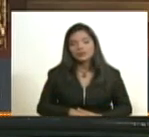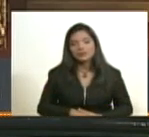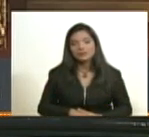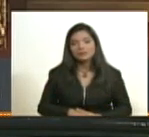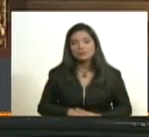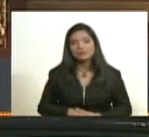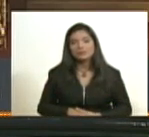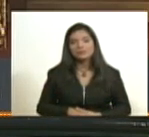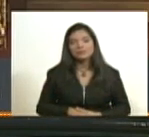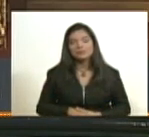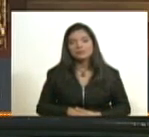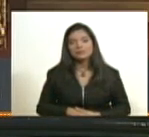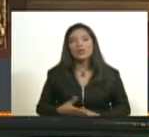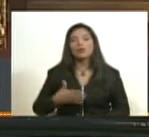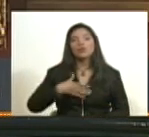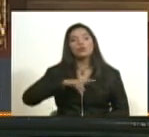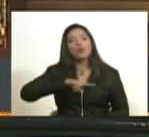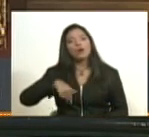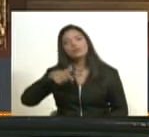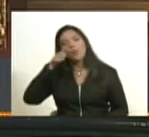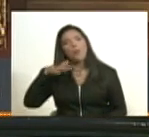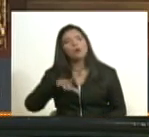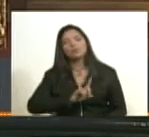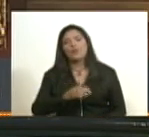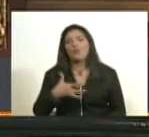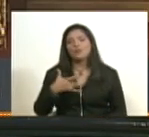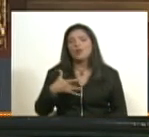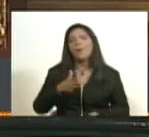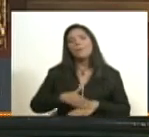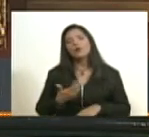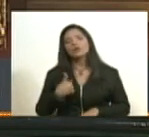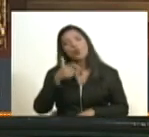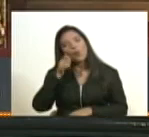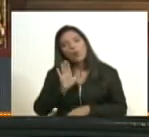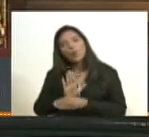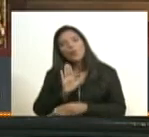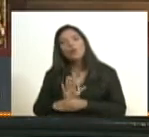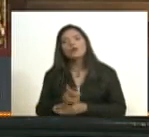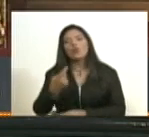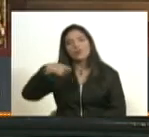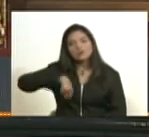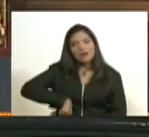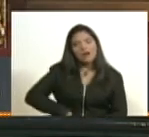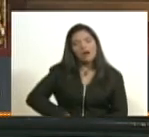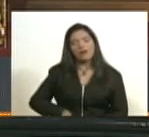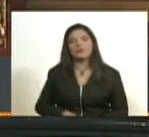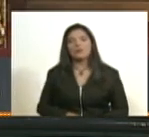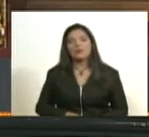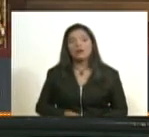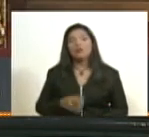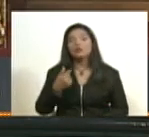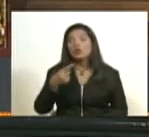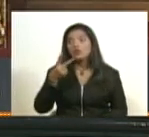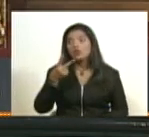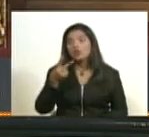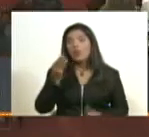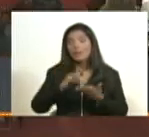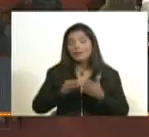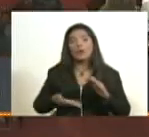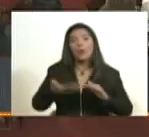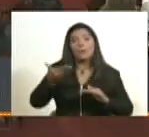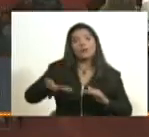de hogares. Nuestro pueblo no lo siente más porque yo cuido el ingreso, los salarios. He dado dos aumentos este año,